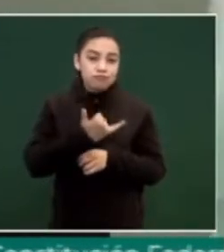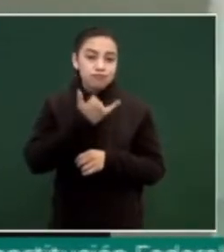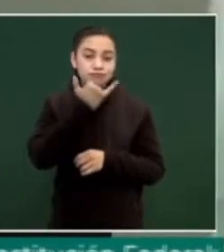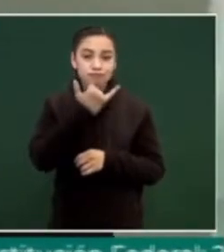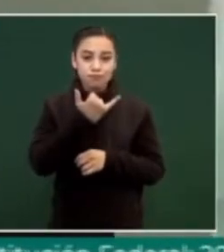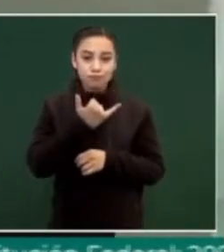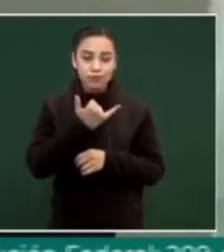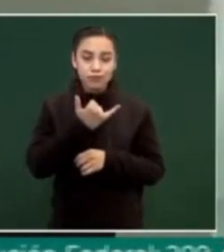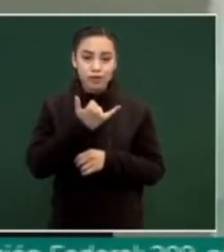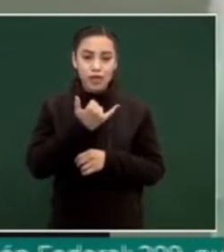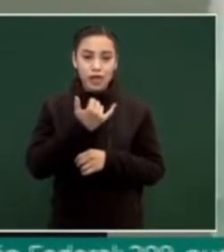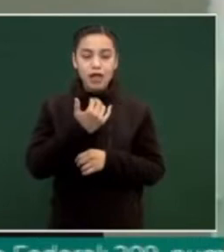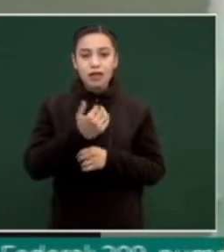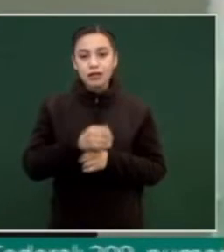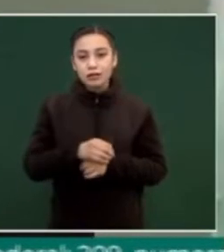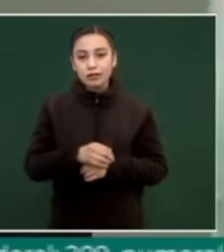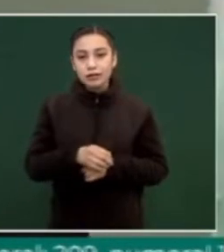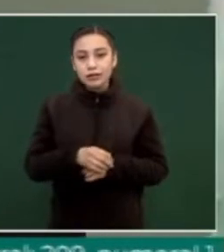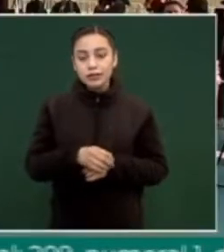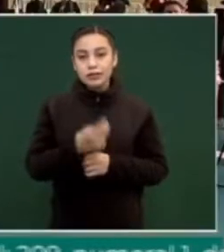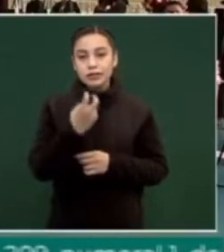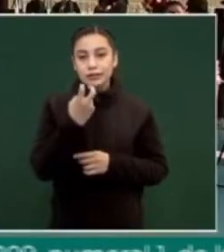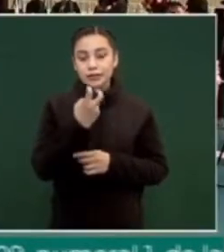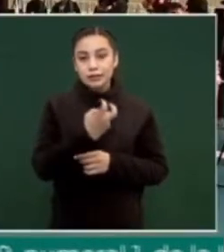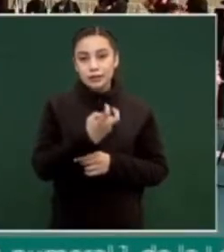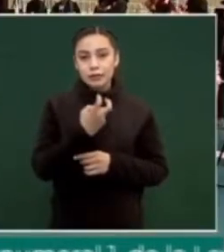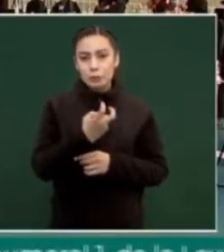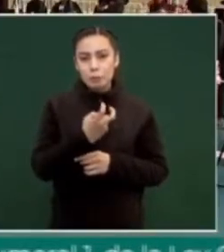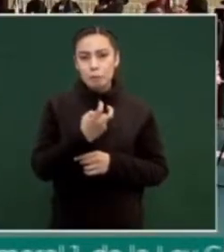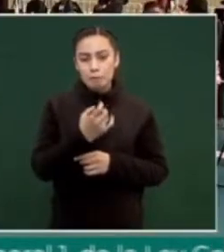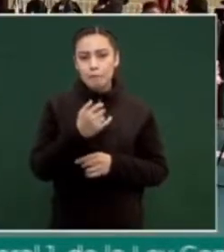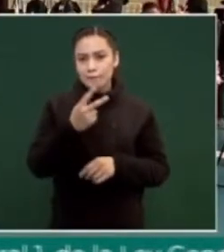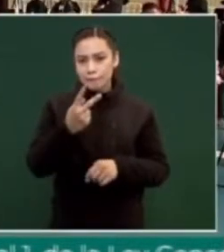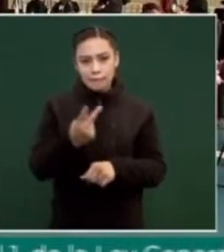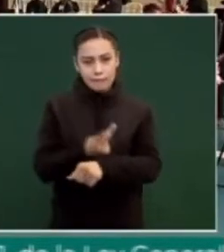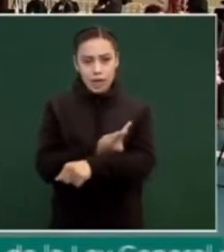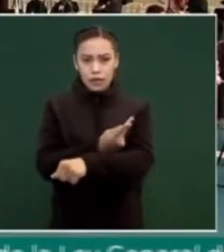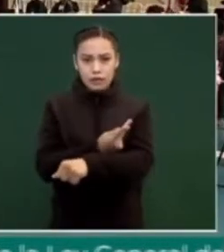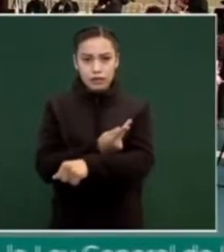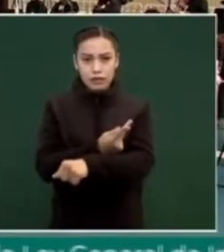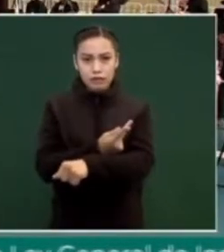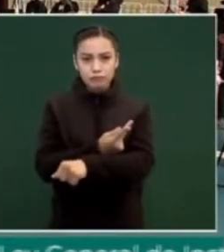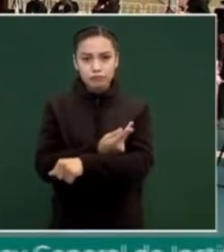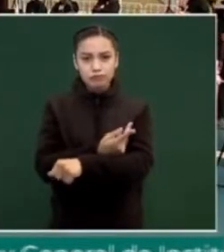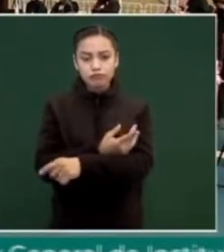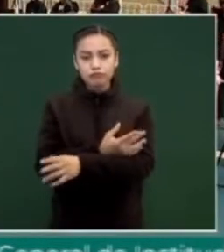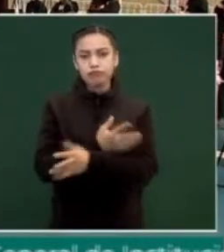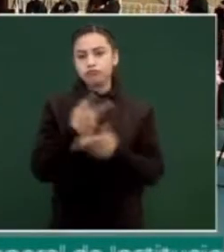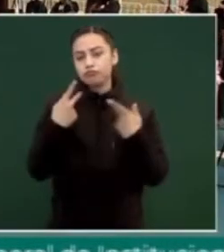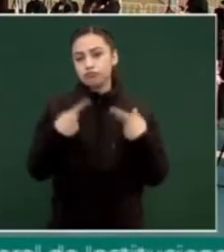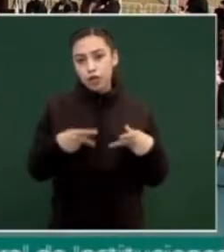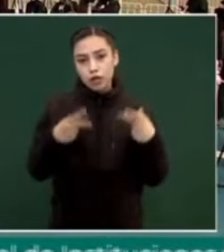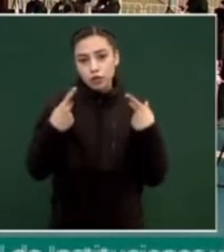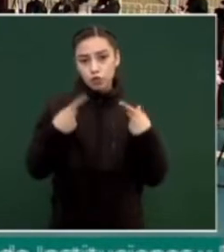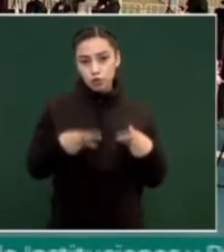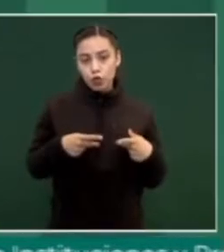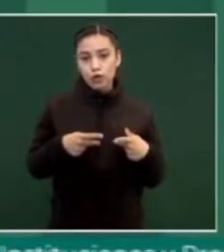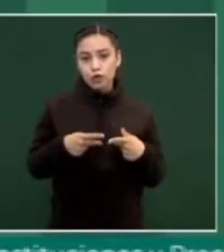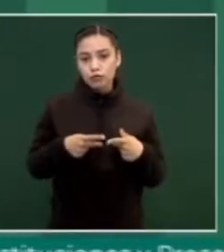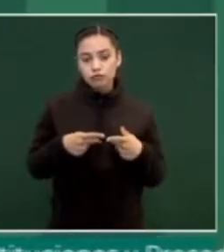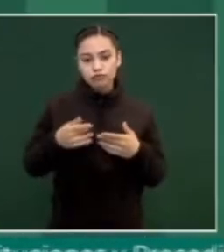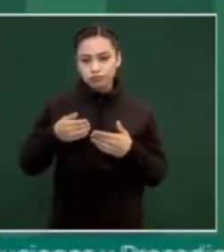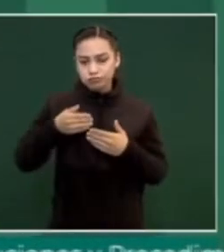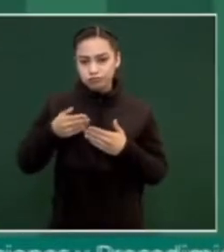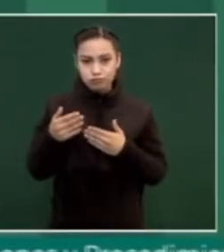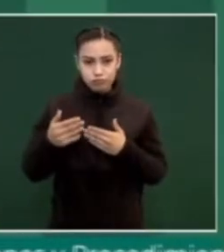esto suele pasar en gente muy consecuente